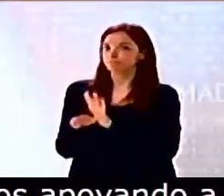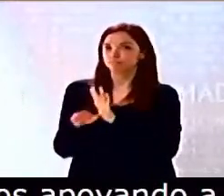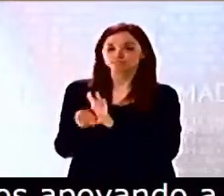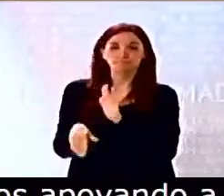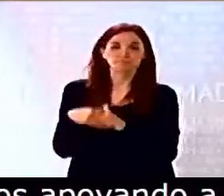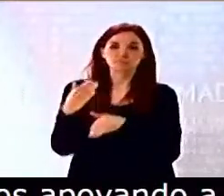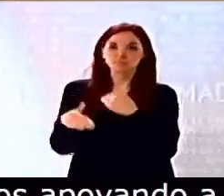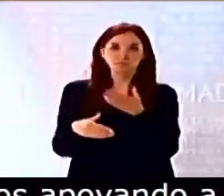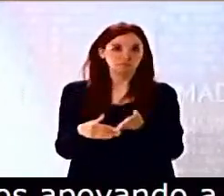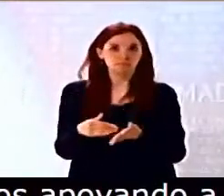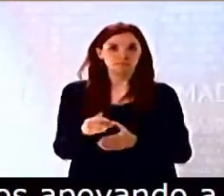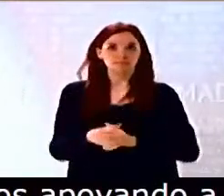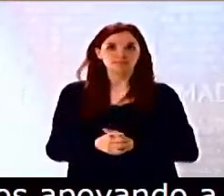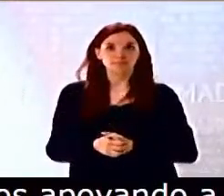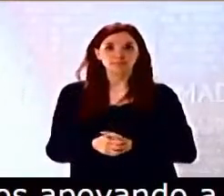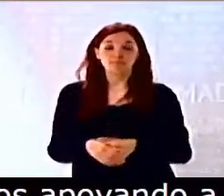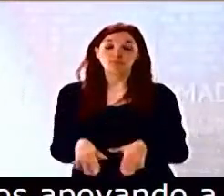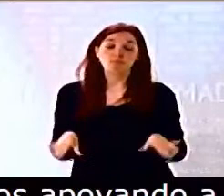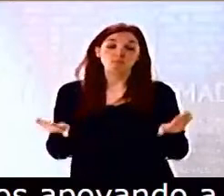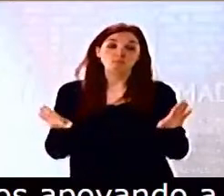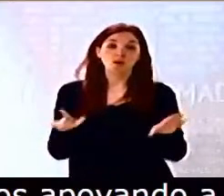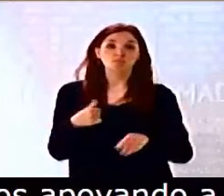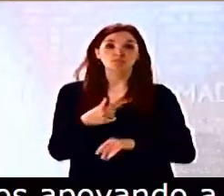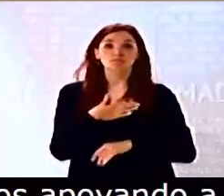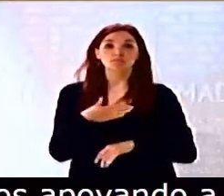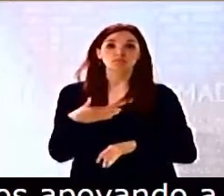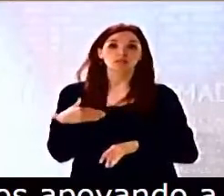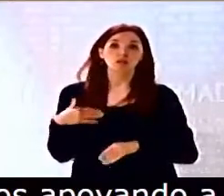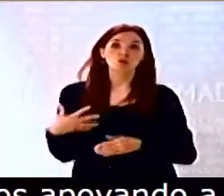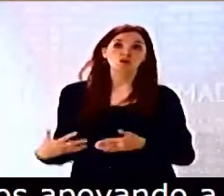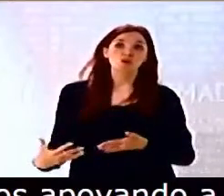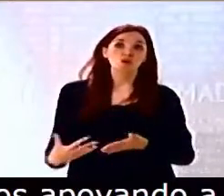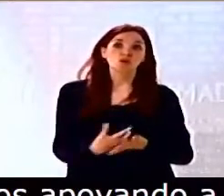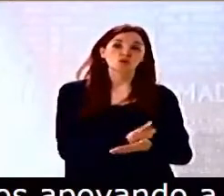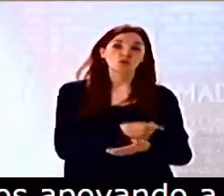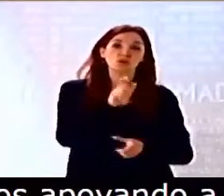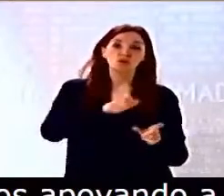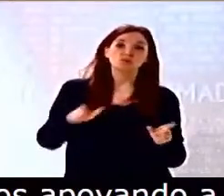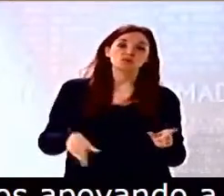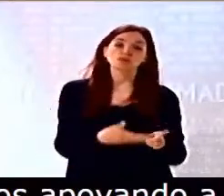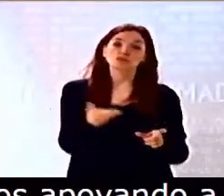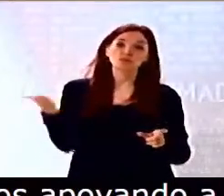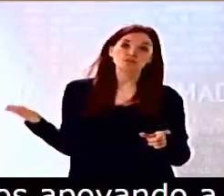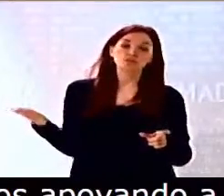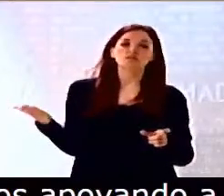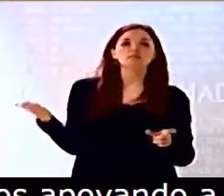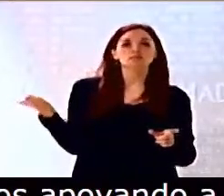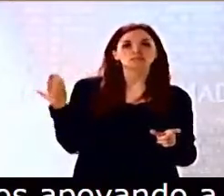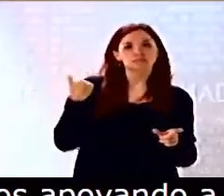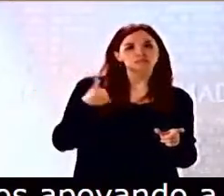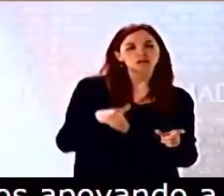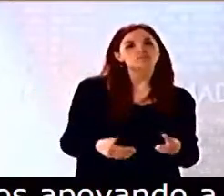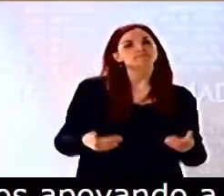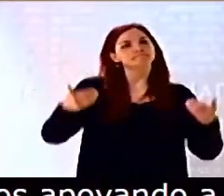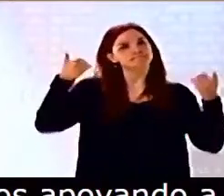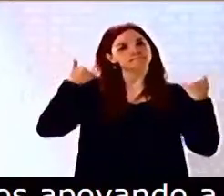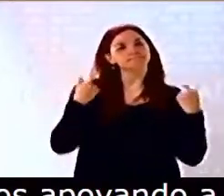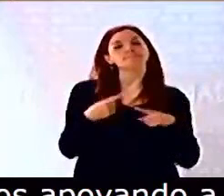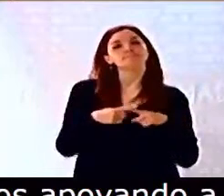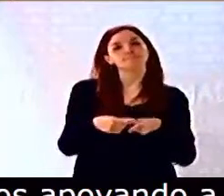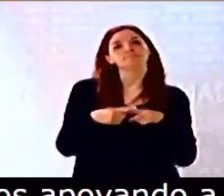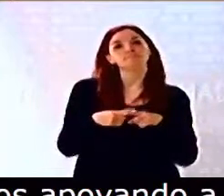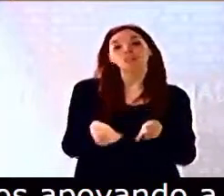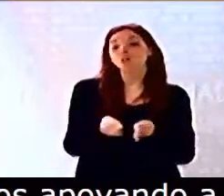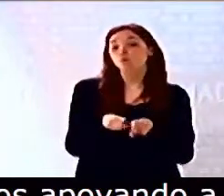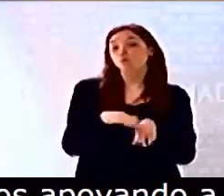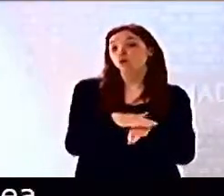económicos, pero quiero que todo el mundo sea corresponsable, junto con